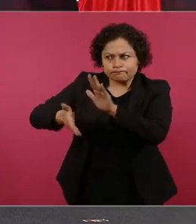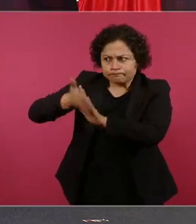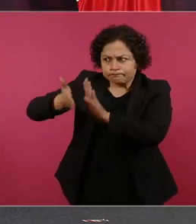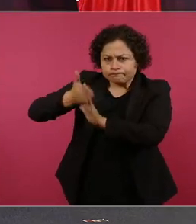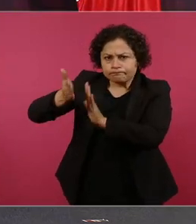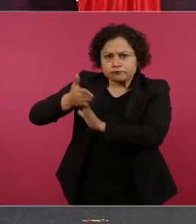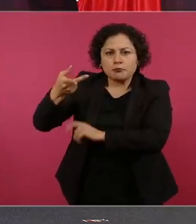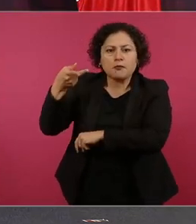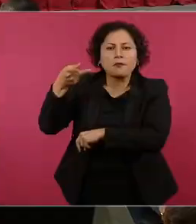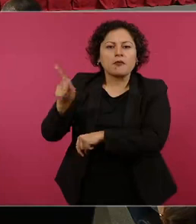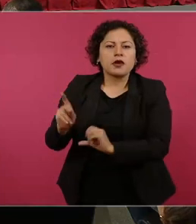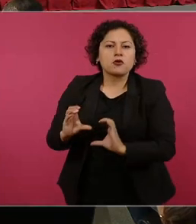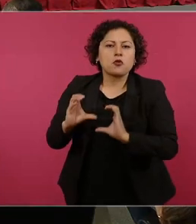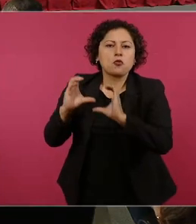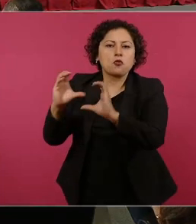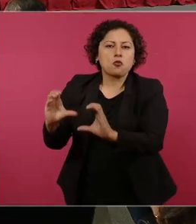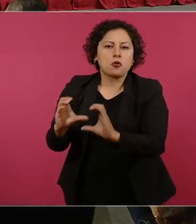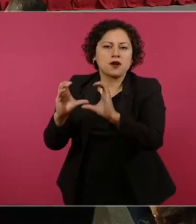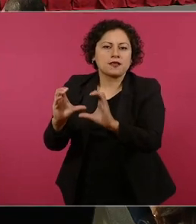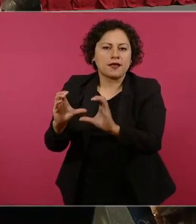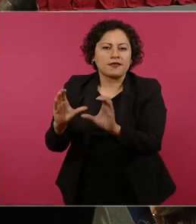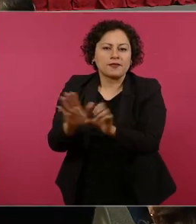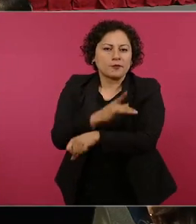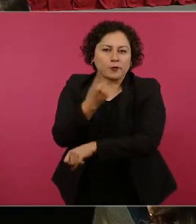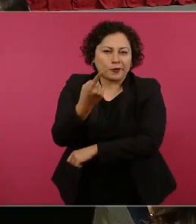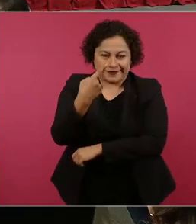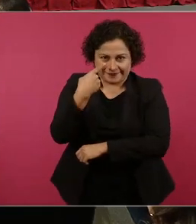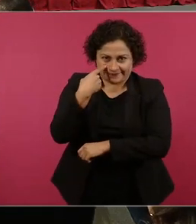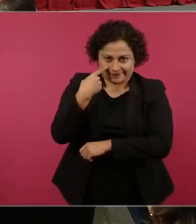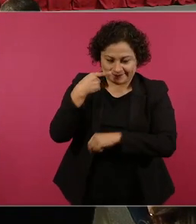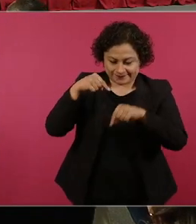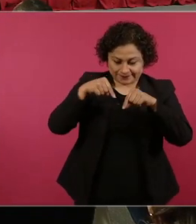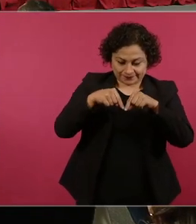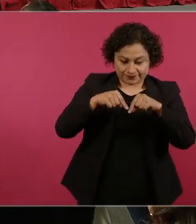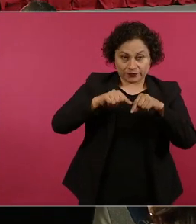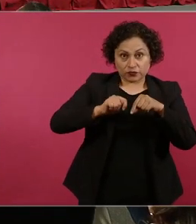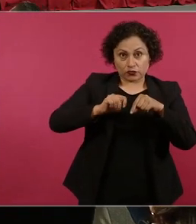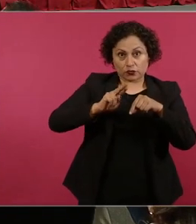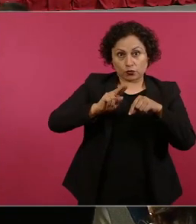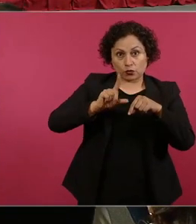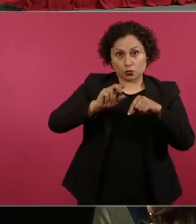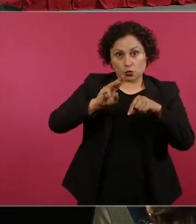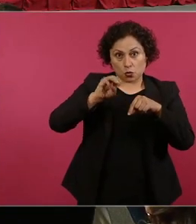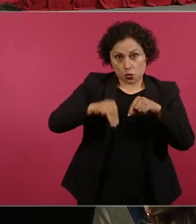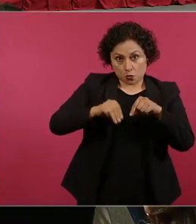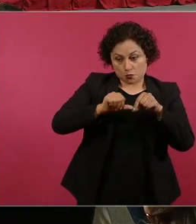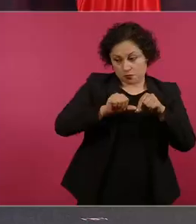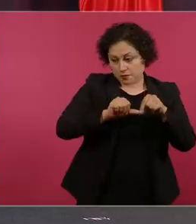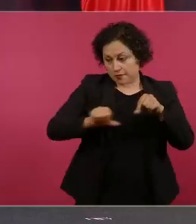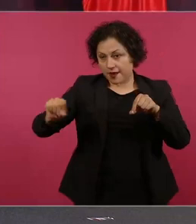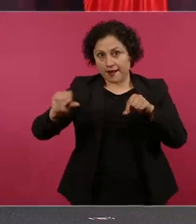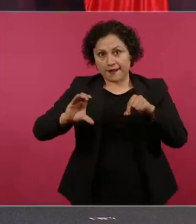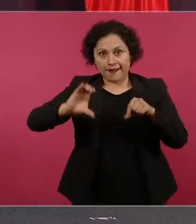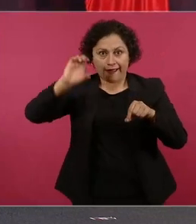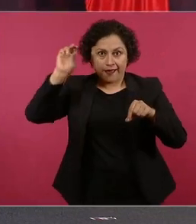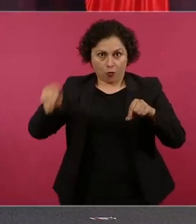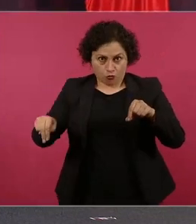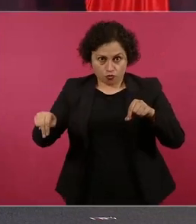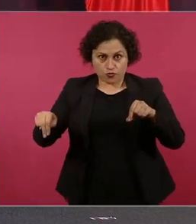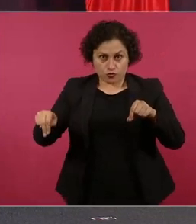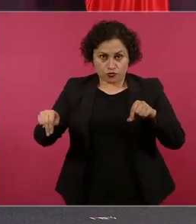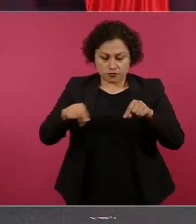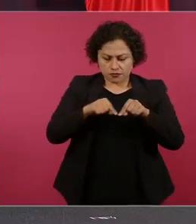eh de tulún a Cancún que son